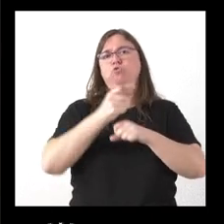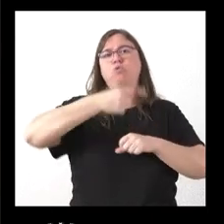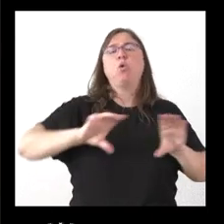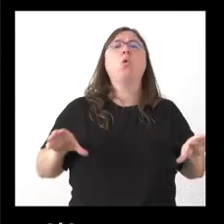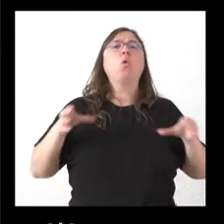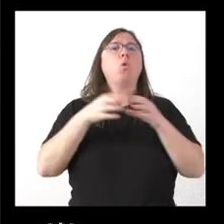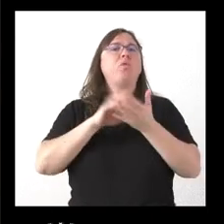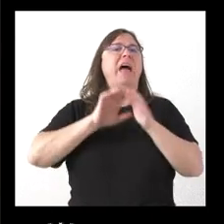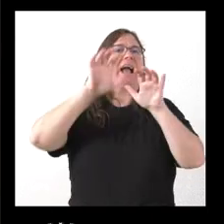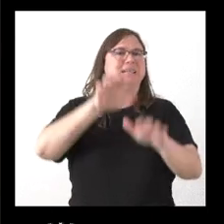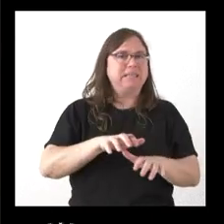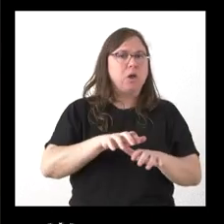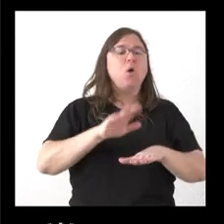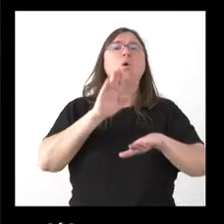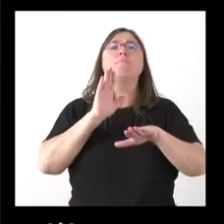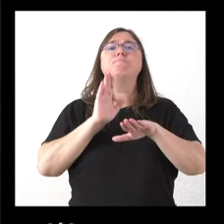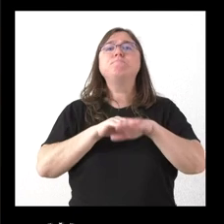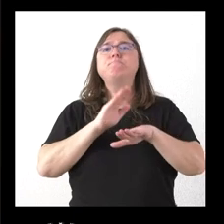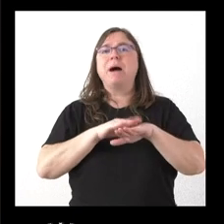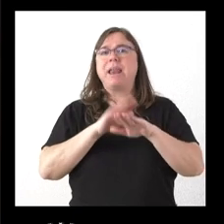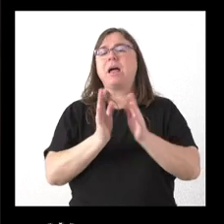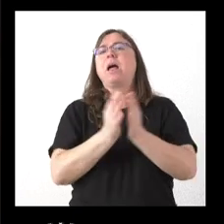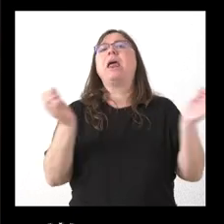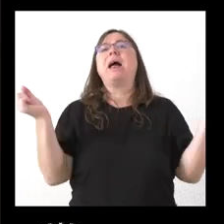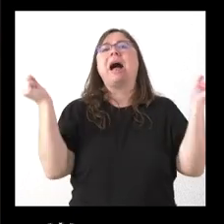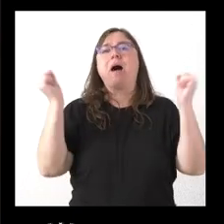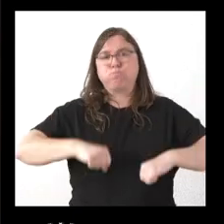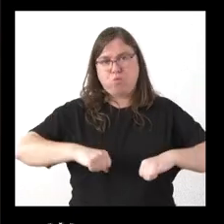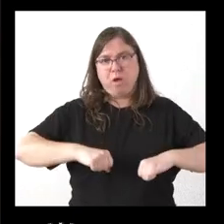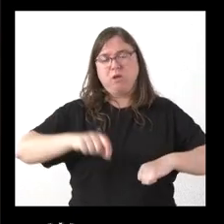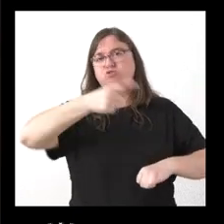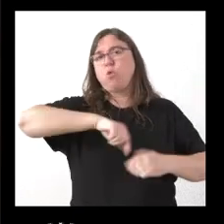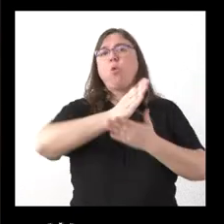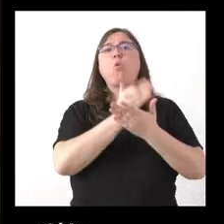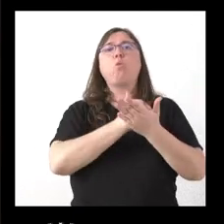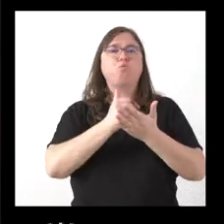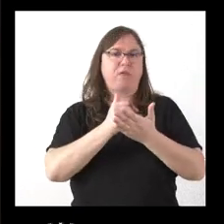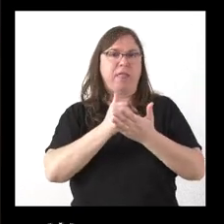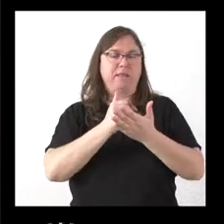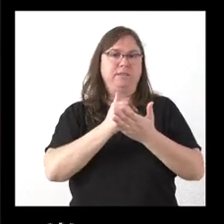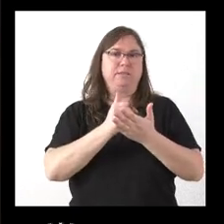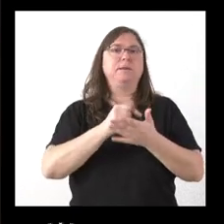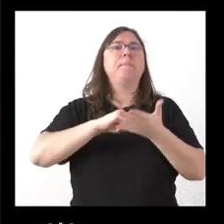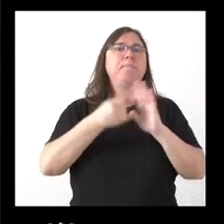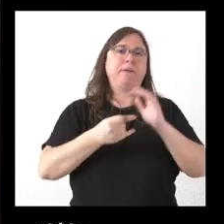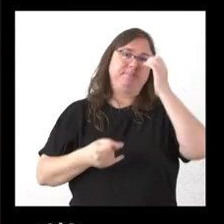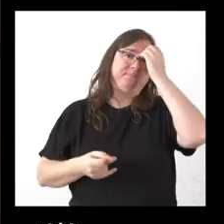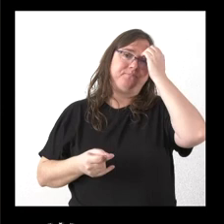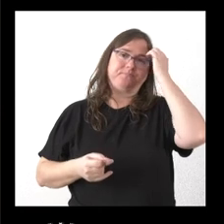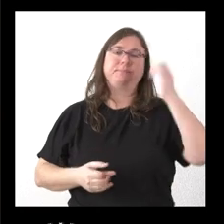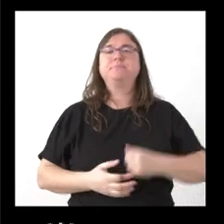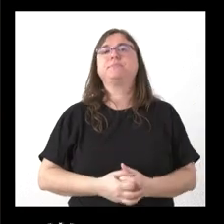junta de Castilla en de forma intensa para poder ser aprobado de las primeras comunidades autónomas que aprueban este plan